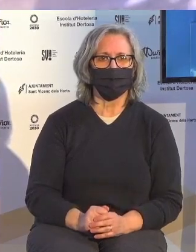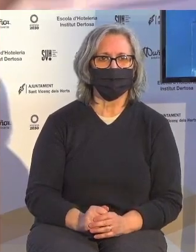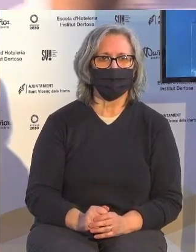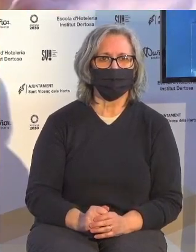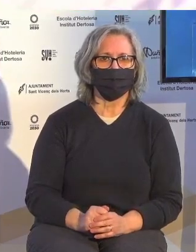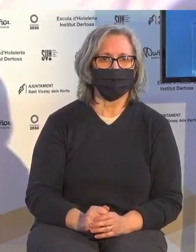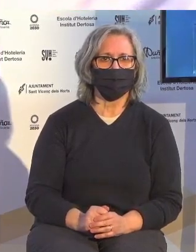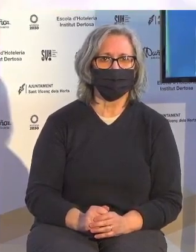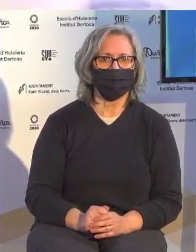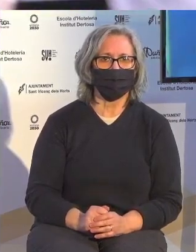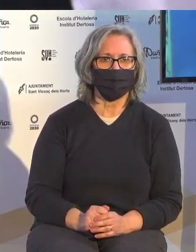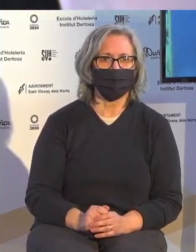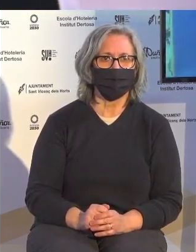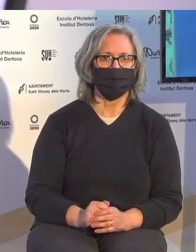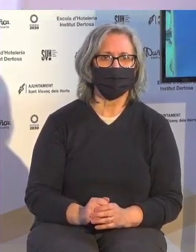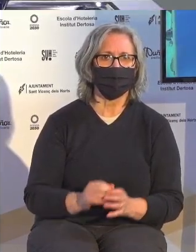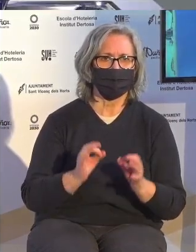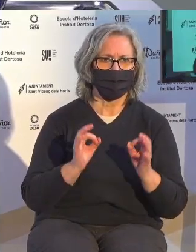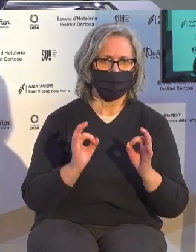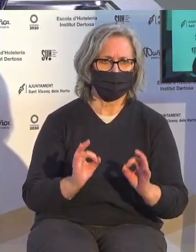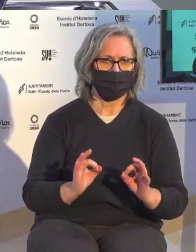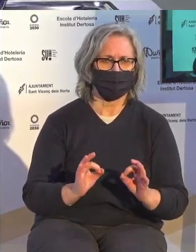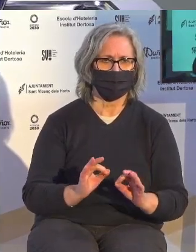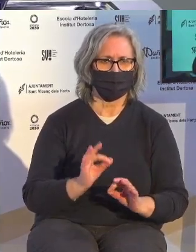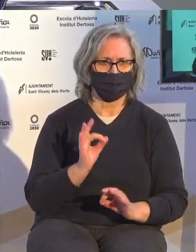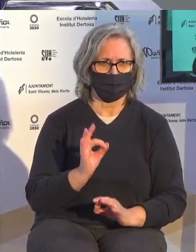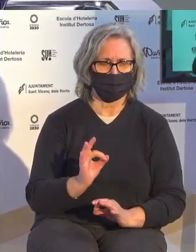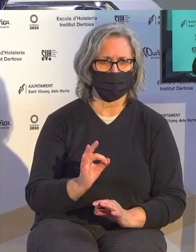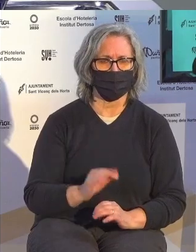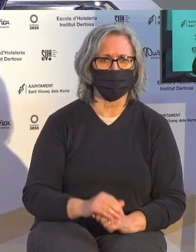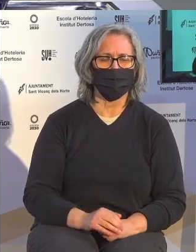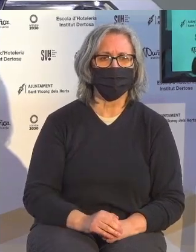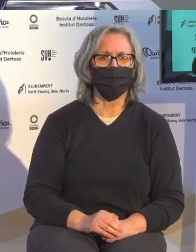ok volvemos al relato